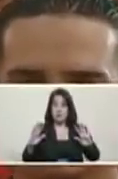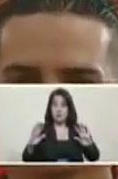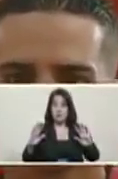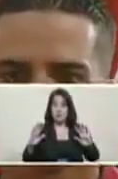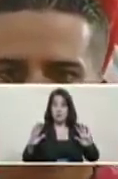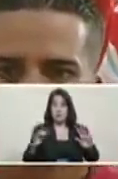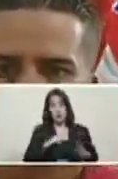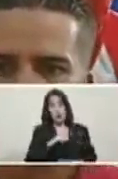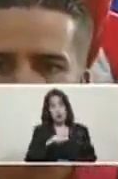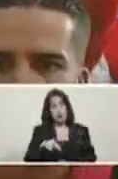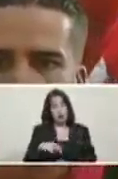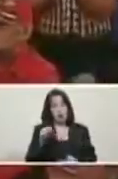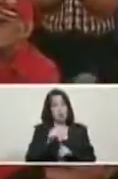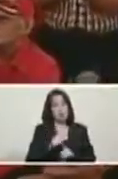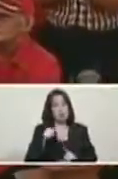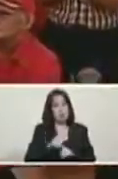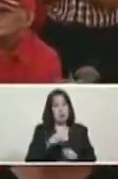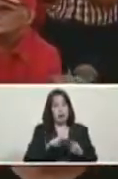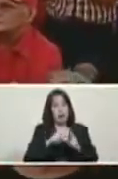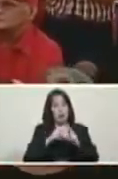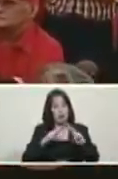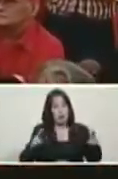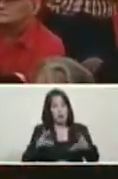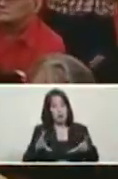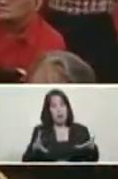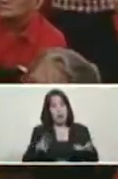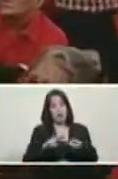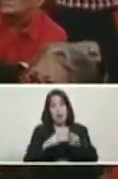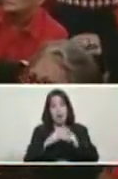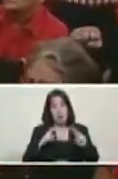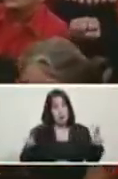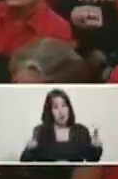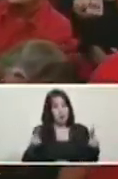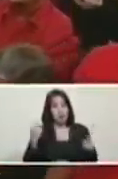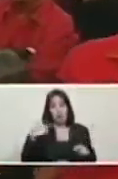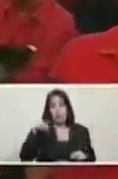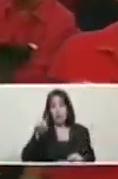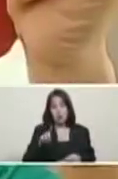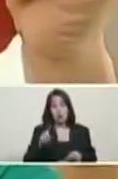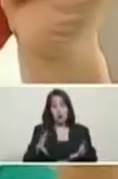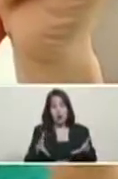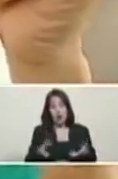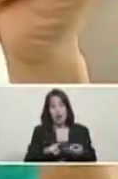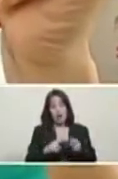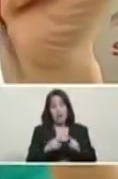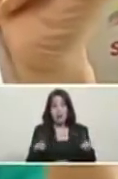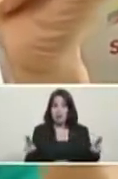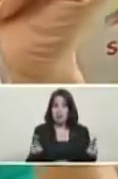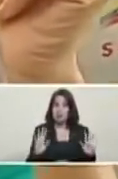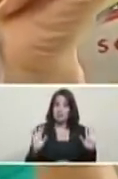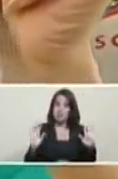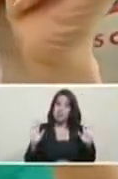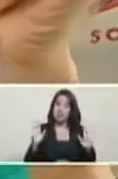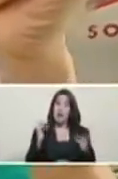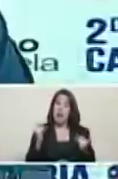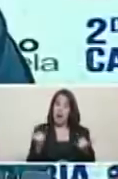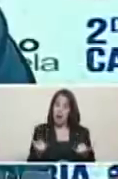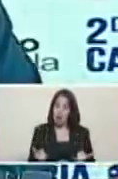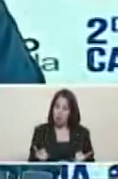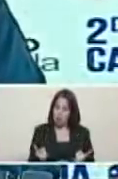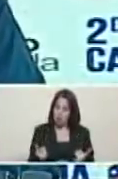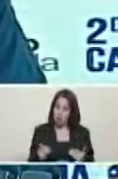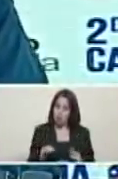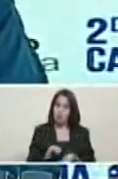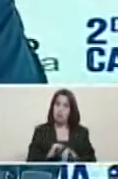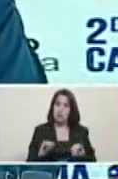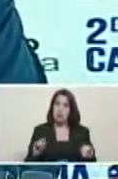Ganando la paz, triunfando con el único triunfo que tenemos, que es la paz. Ahora, ya me